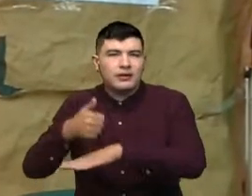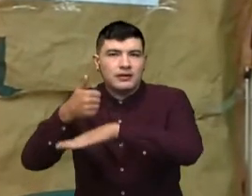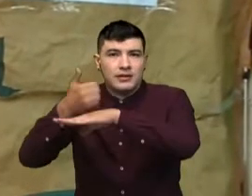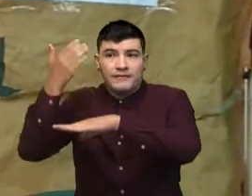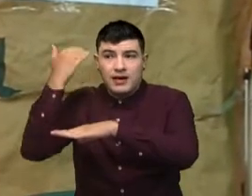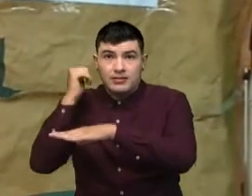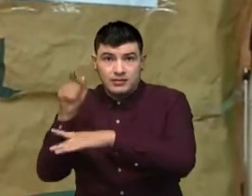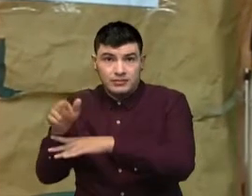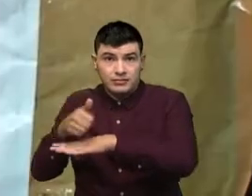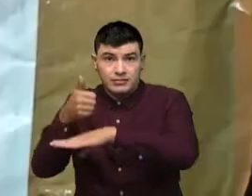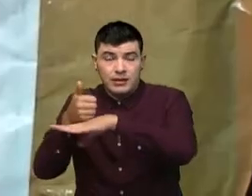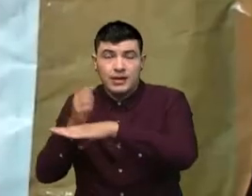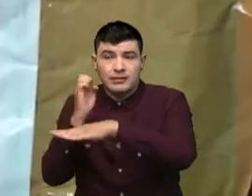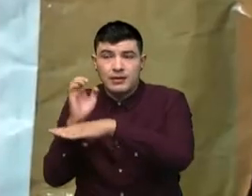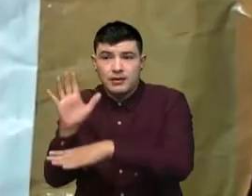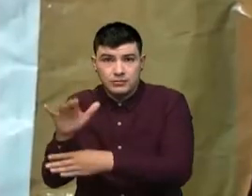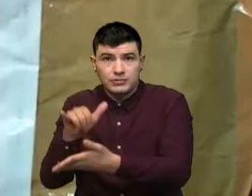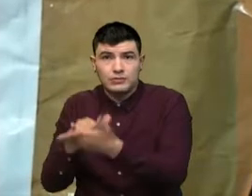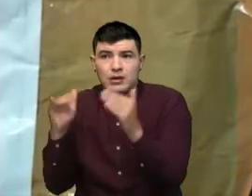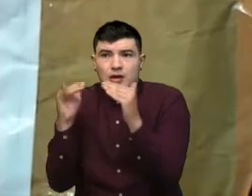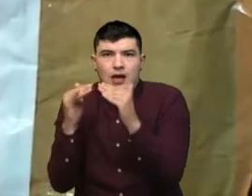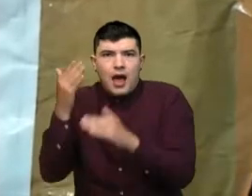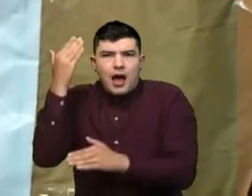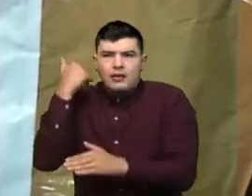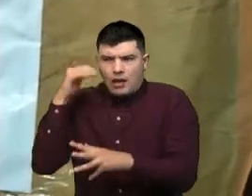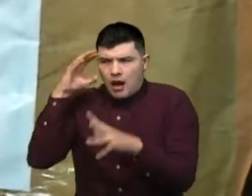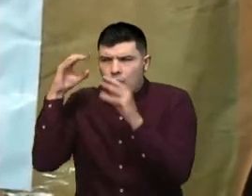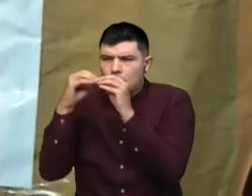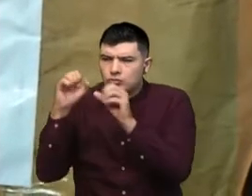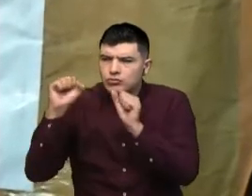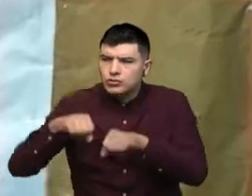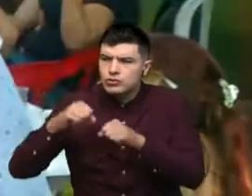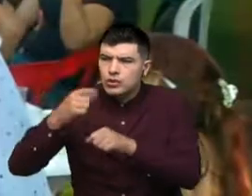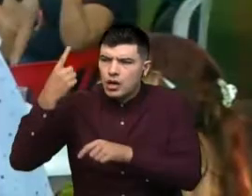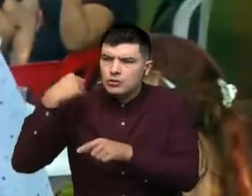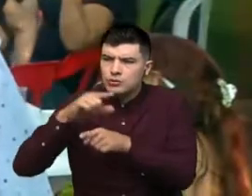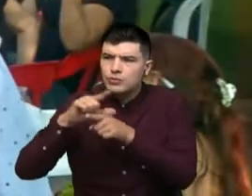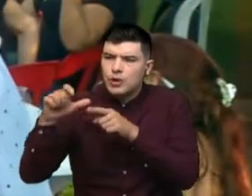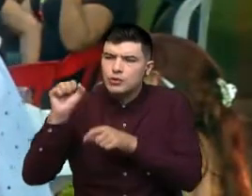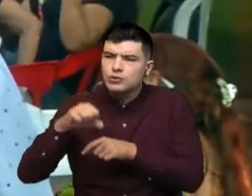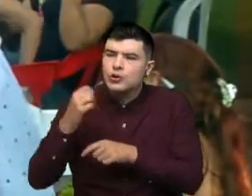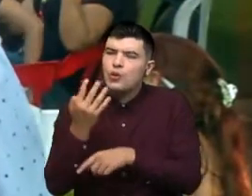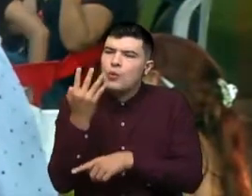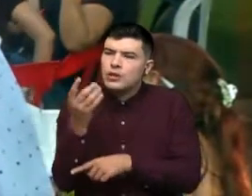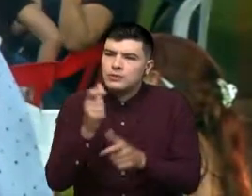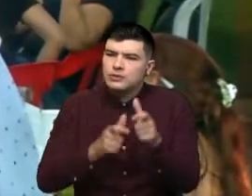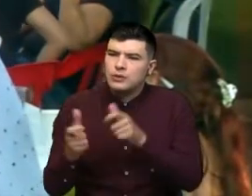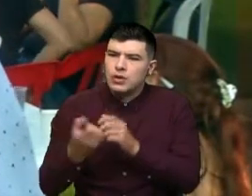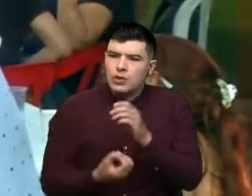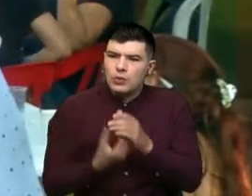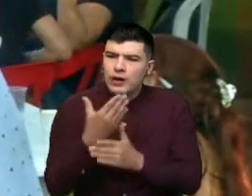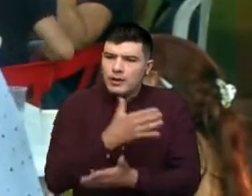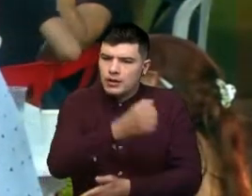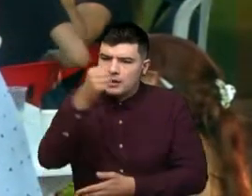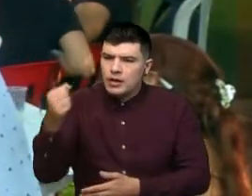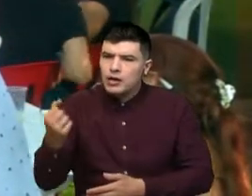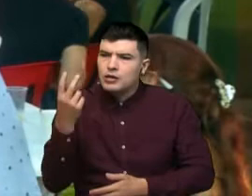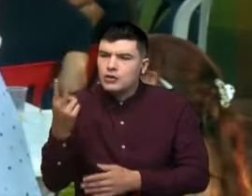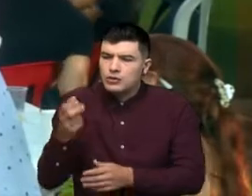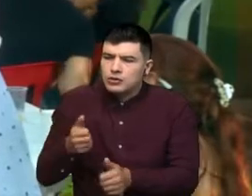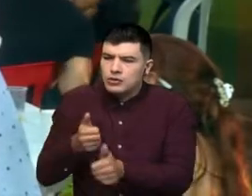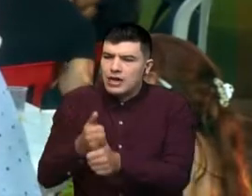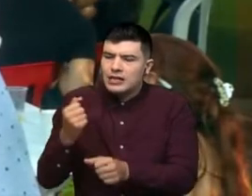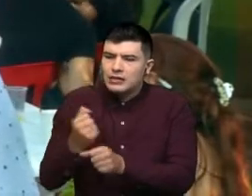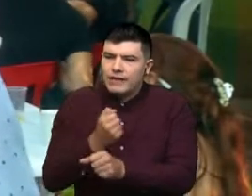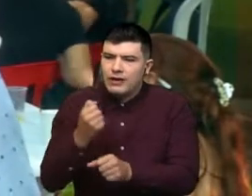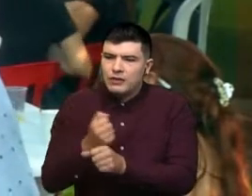en reuniones anteriores se acordó la semana pasada que llegarían cuatro funcionarios dos trabajadores sociales un nutricionista